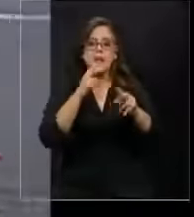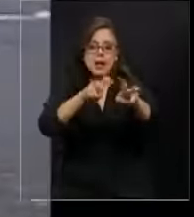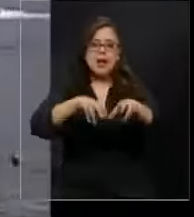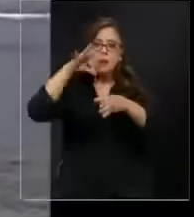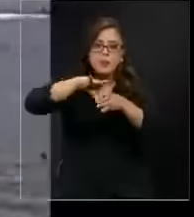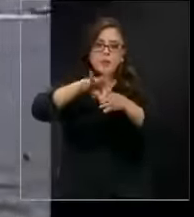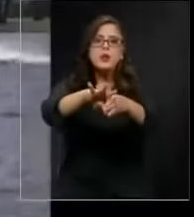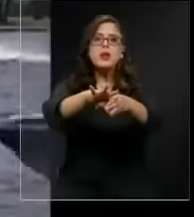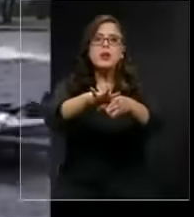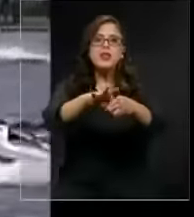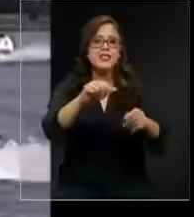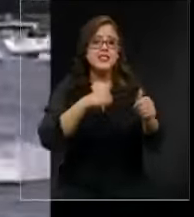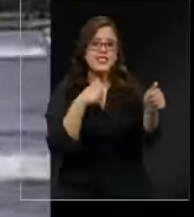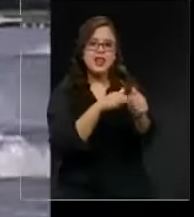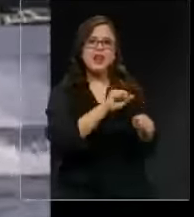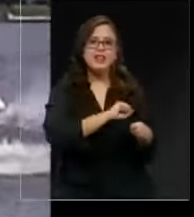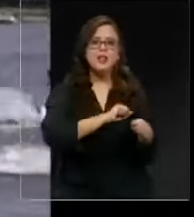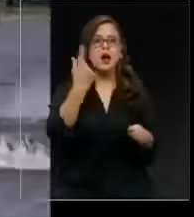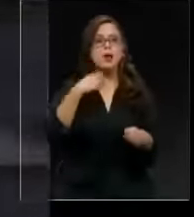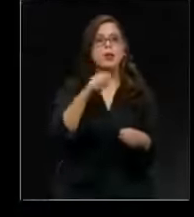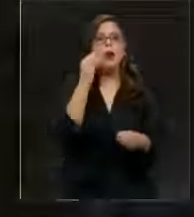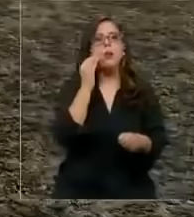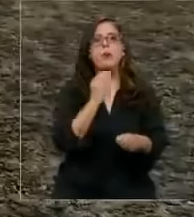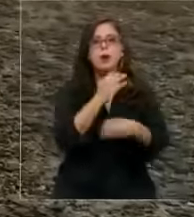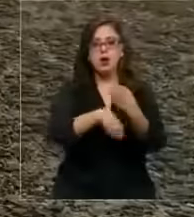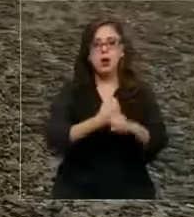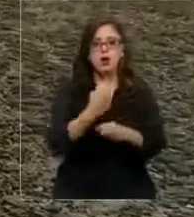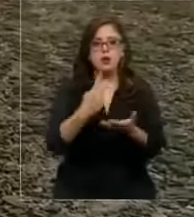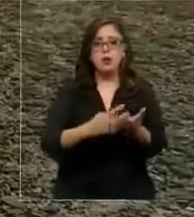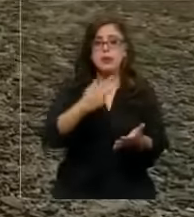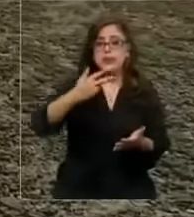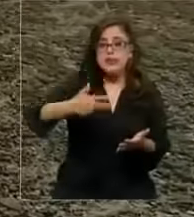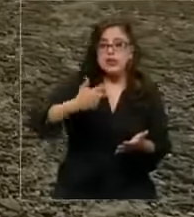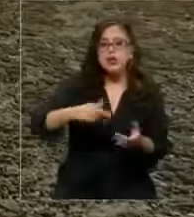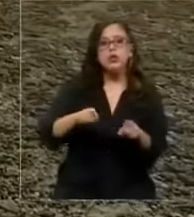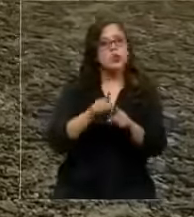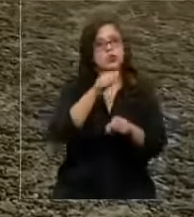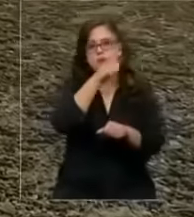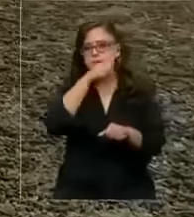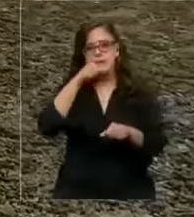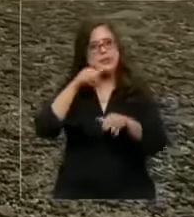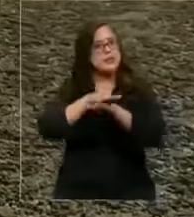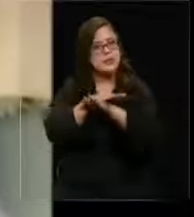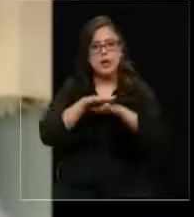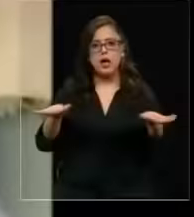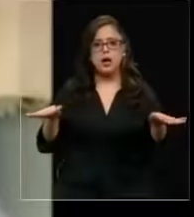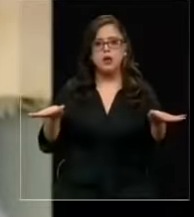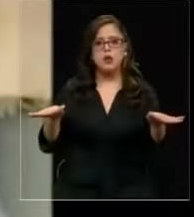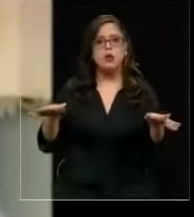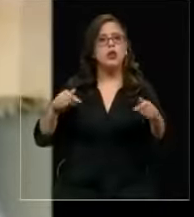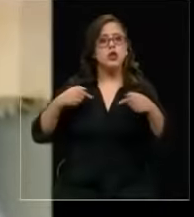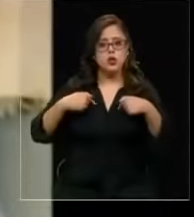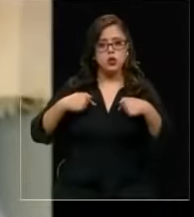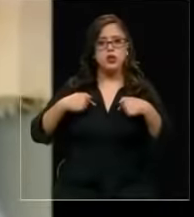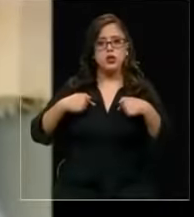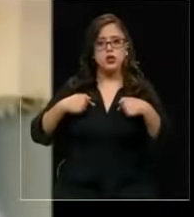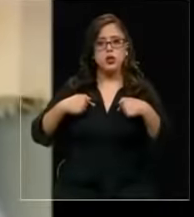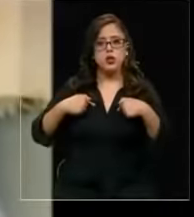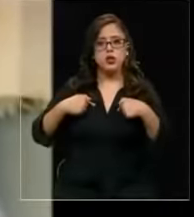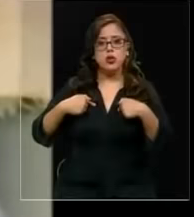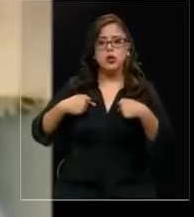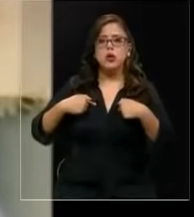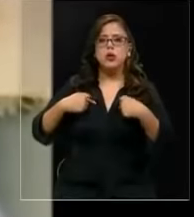mayo de 2018 se declaró completamente seca. Bueno, yo me crié prácticamente en Aculeo, yo